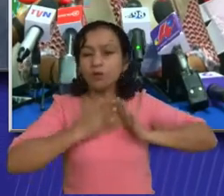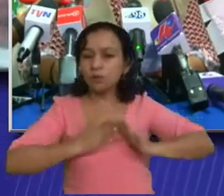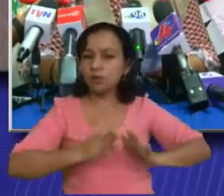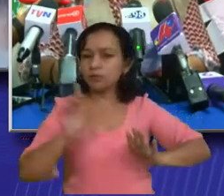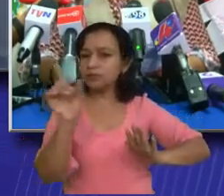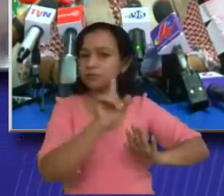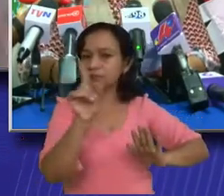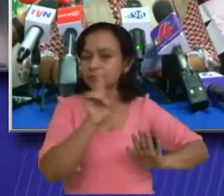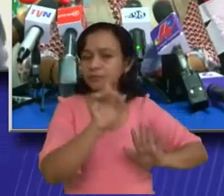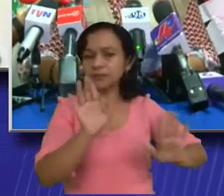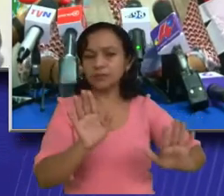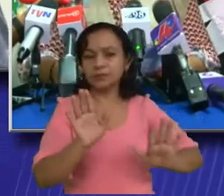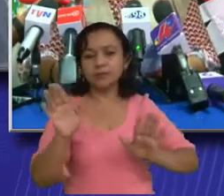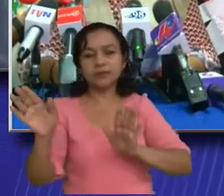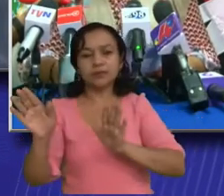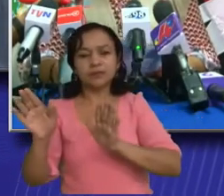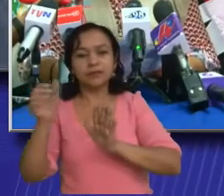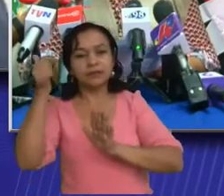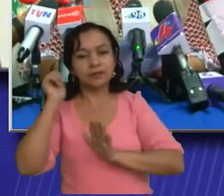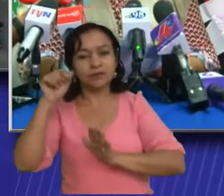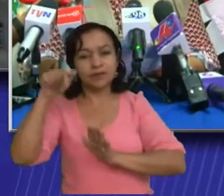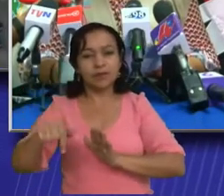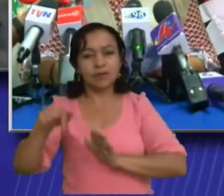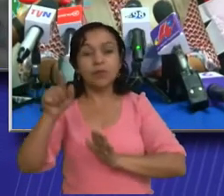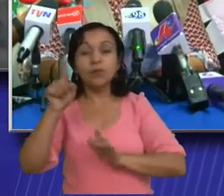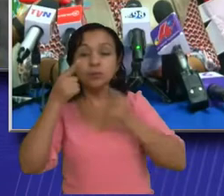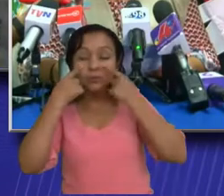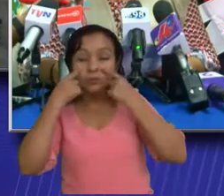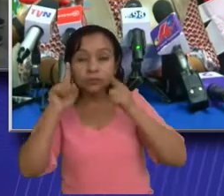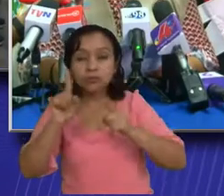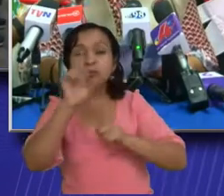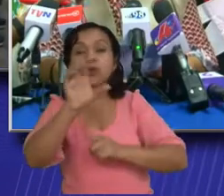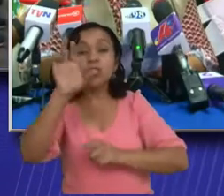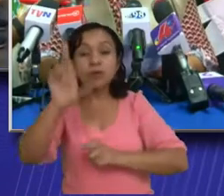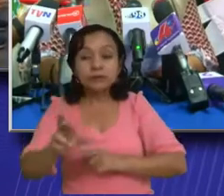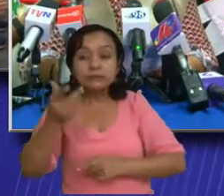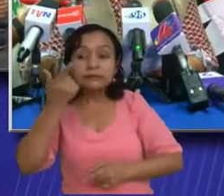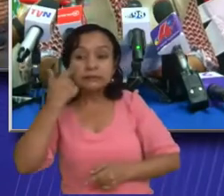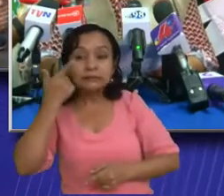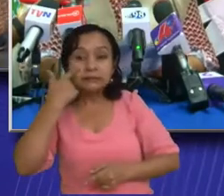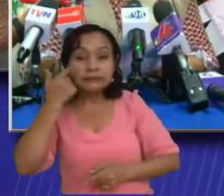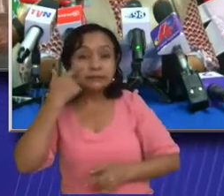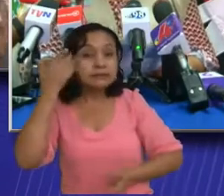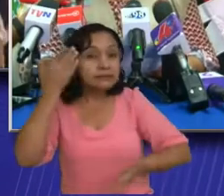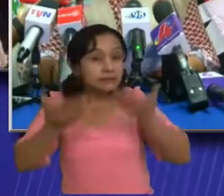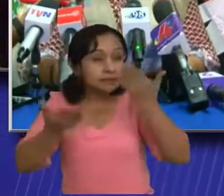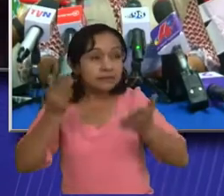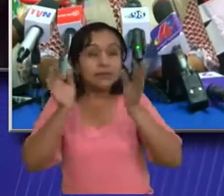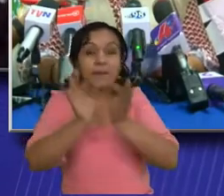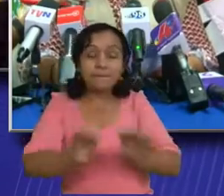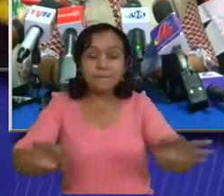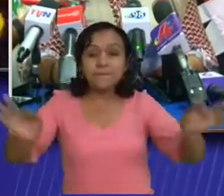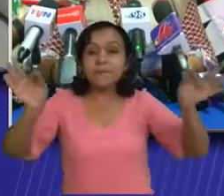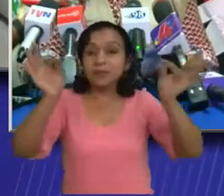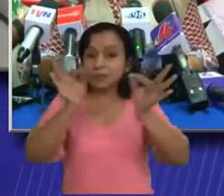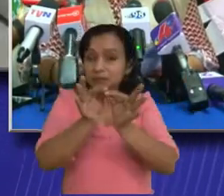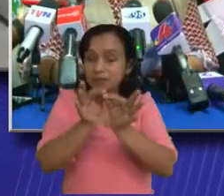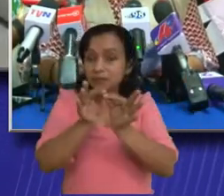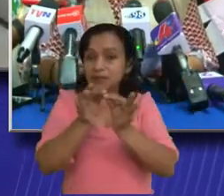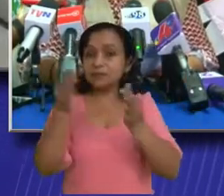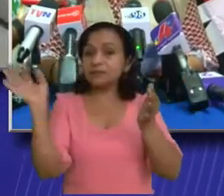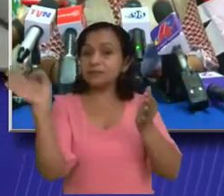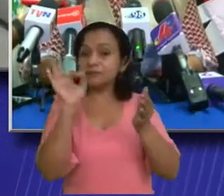descartado y se nos agrega de ayer para hoy un caso sospechoso en Costa Rica. Entonces, es muy importante los procesos que